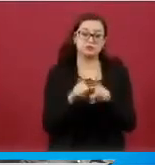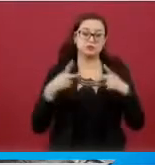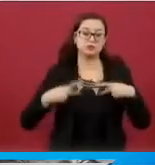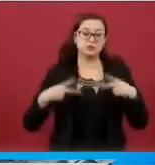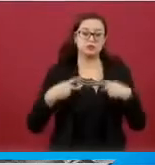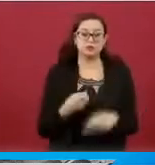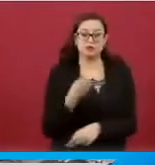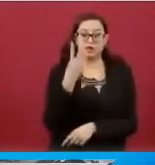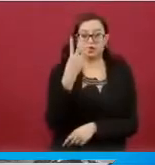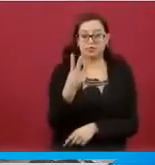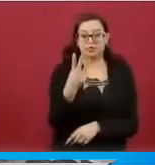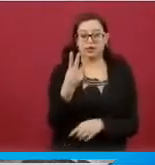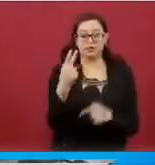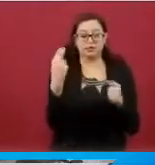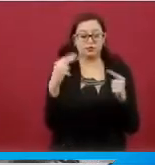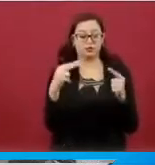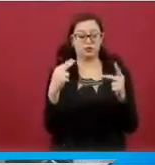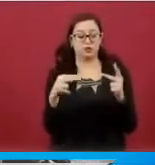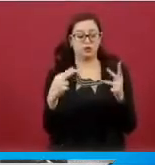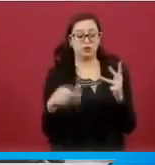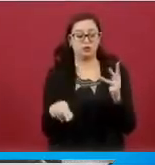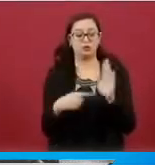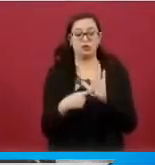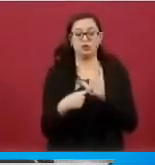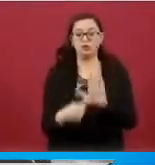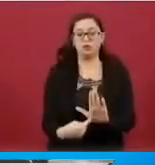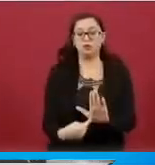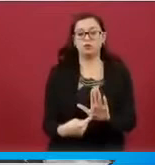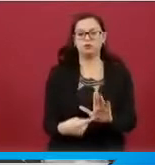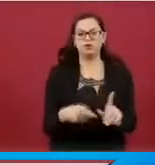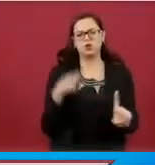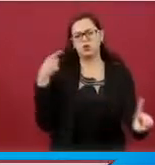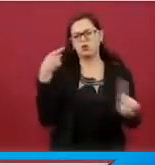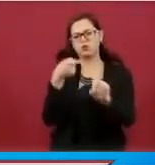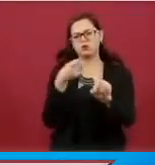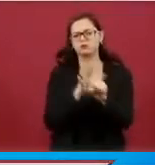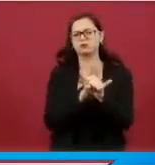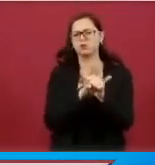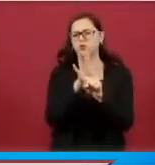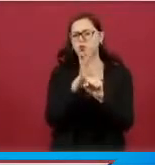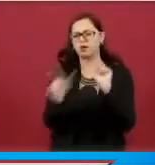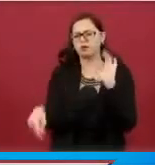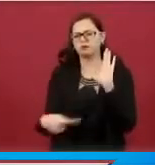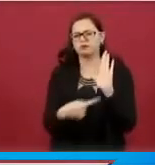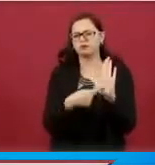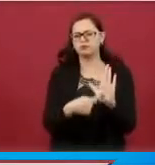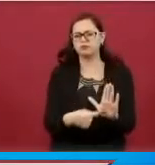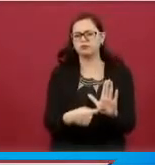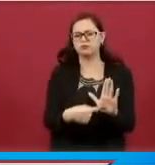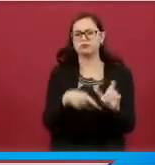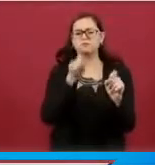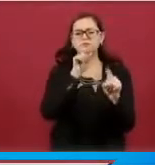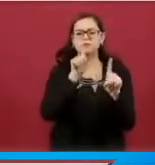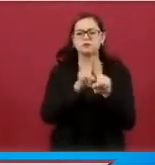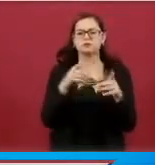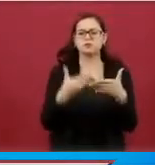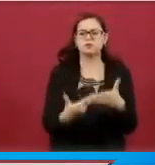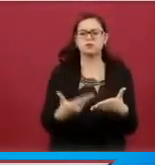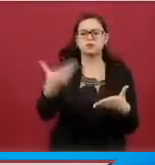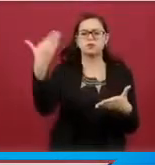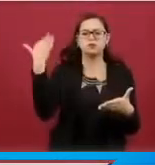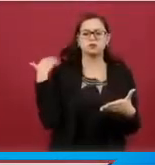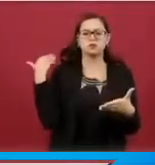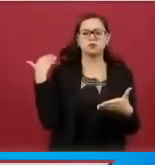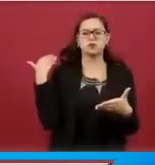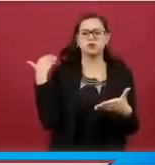cuyo trabajo se relaciona a los derechos reproductivos de las mujeres. Se dará a conocer la designación el día de hoy. En este gobierno no hay